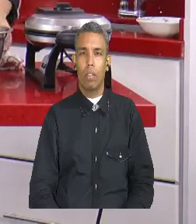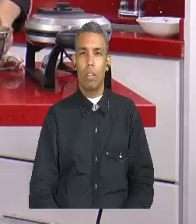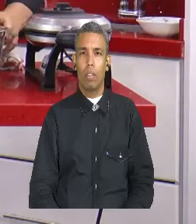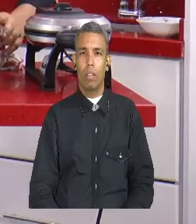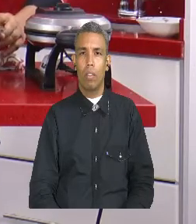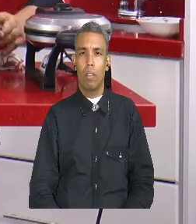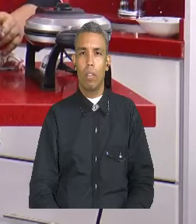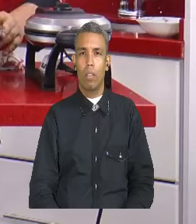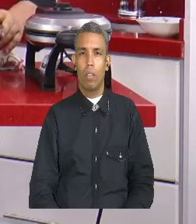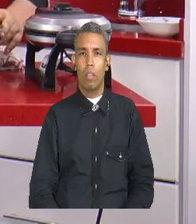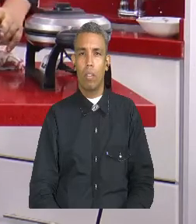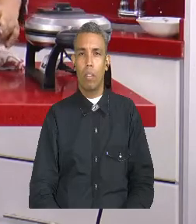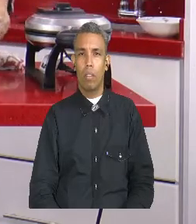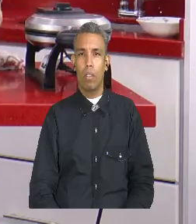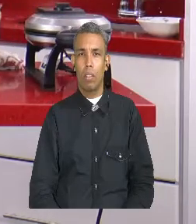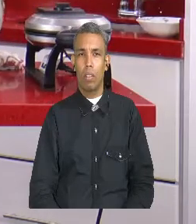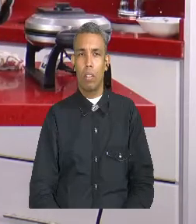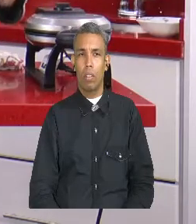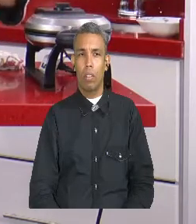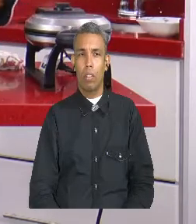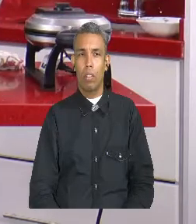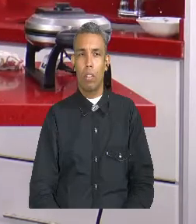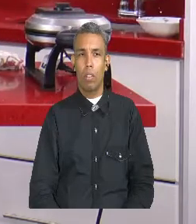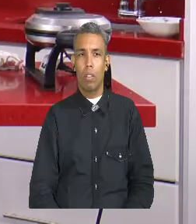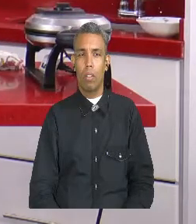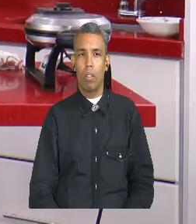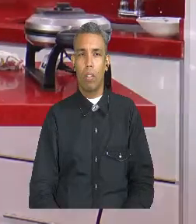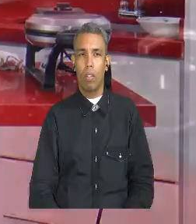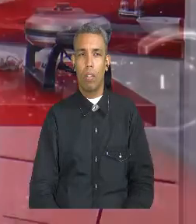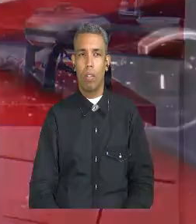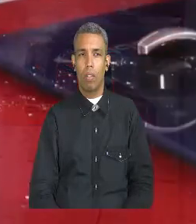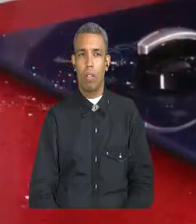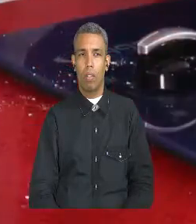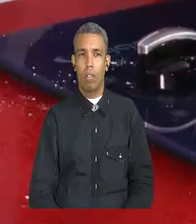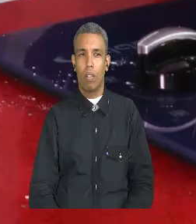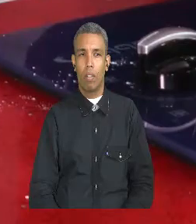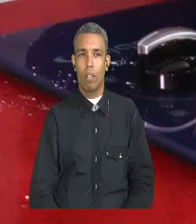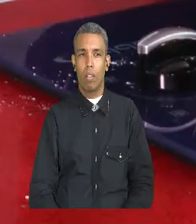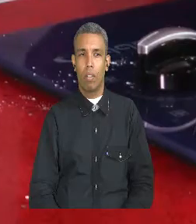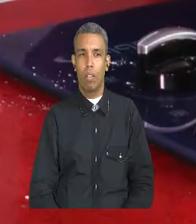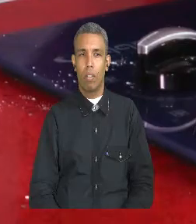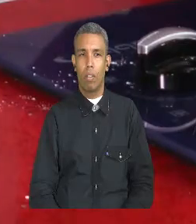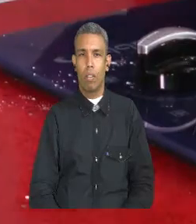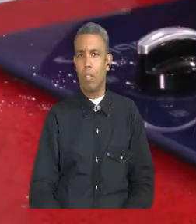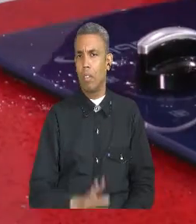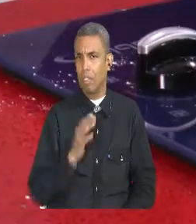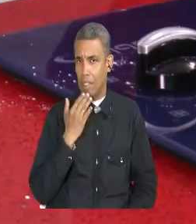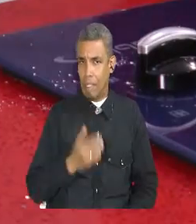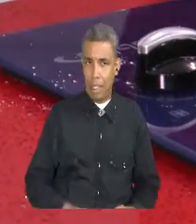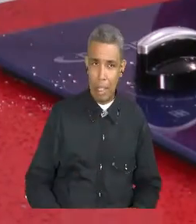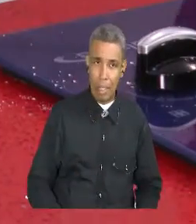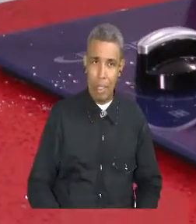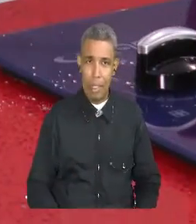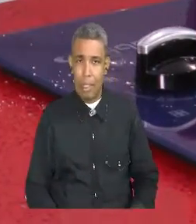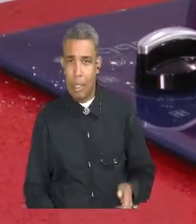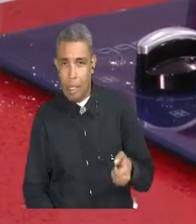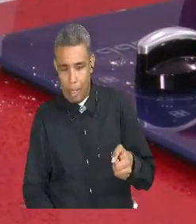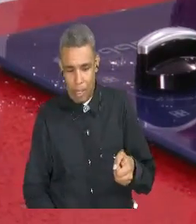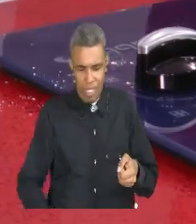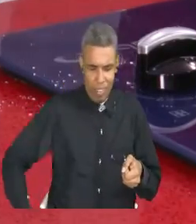Listo. Oye, eso, tranquila. Tranquila. Eso es la cocina. La cocina también es empolvarse. No, no se preocupen. Claro que sí. Eso sí es de